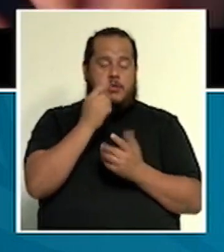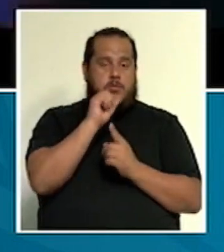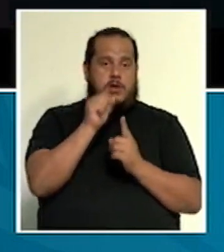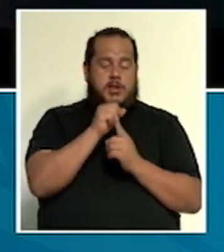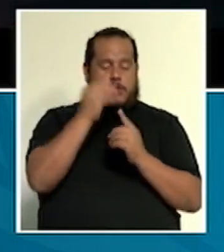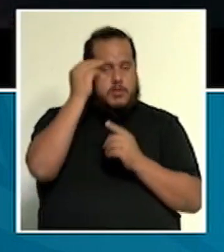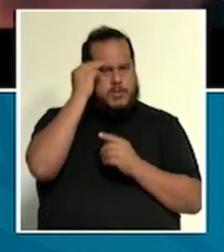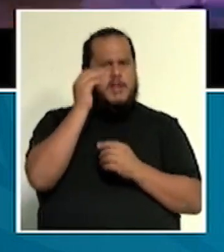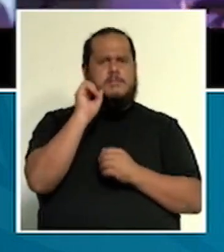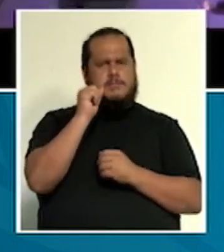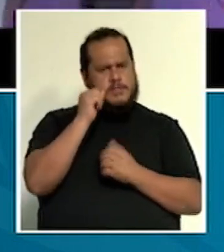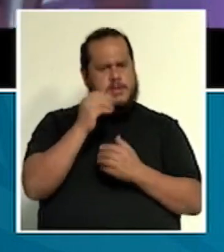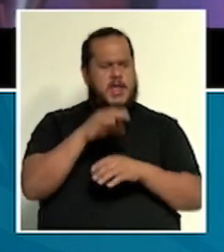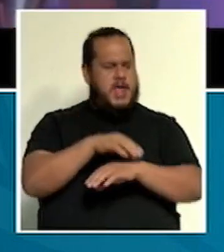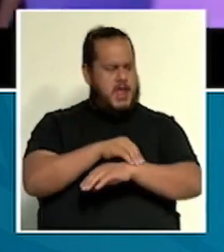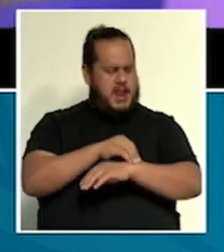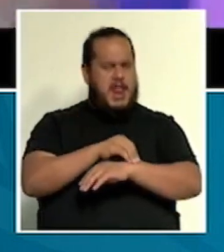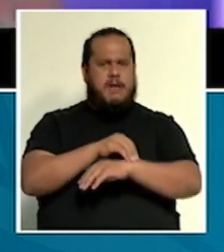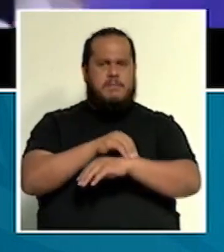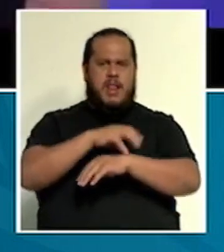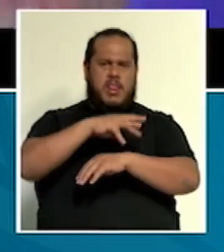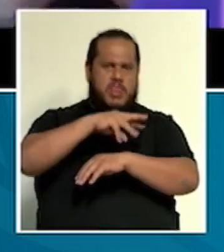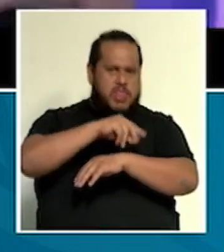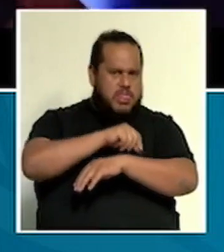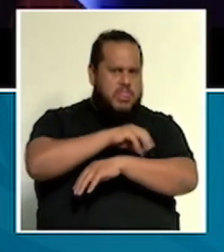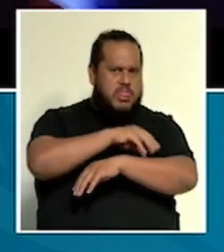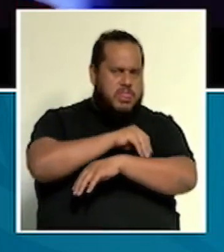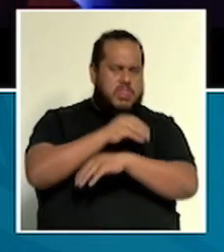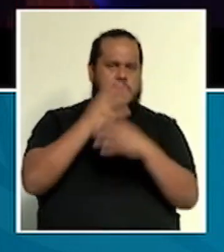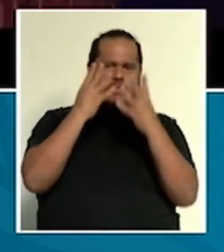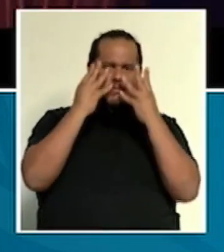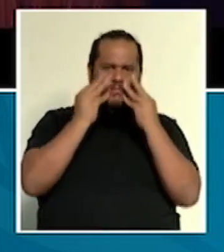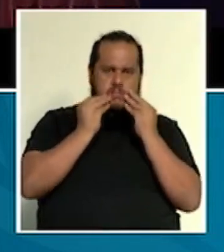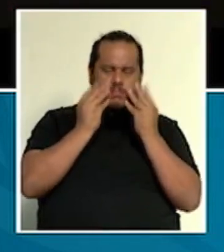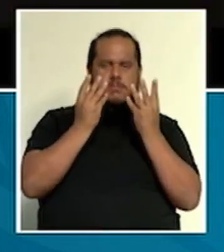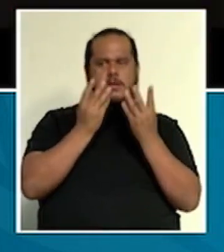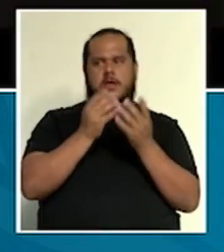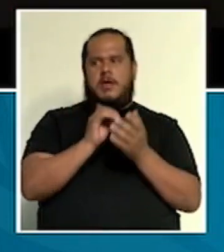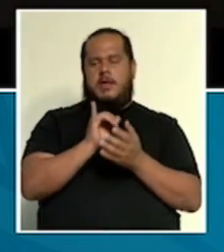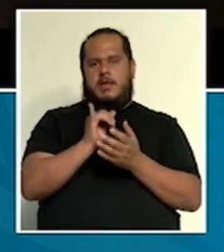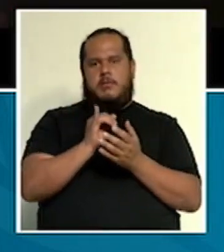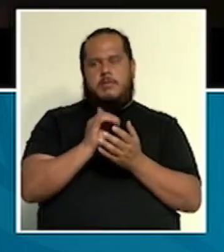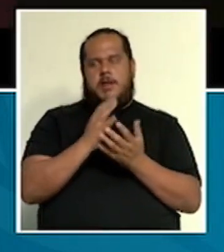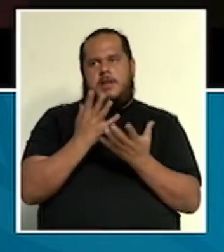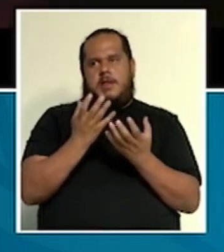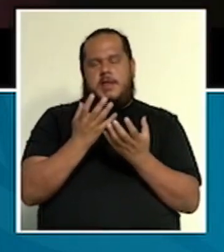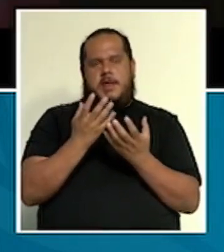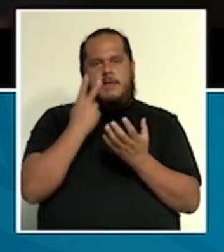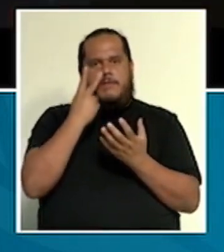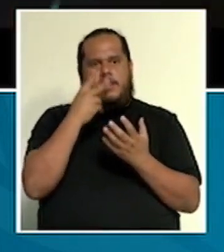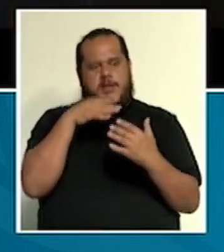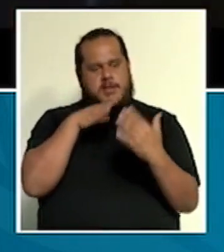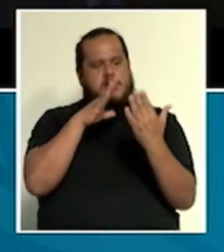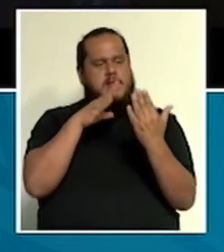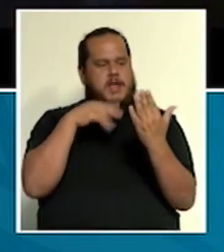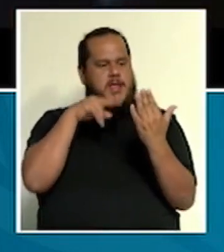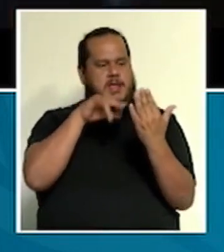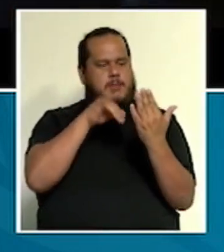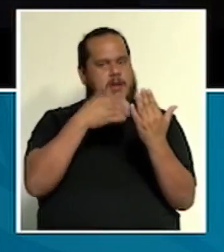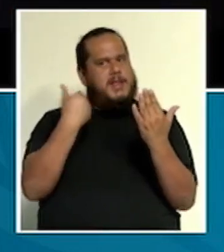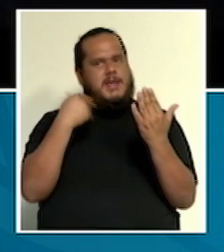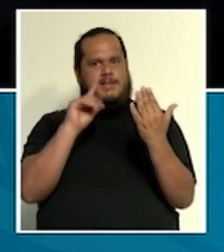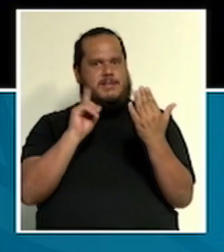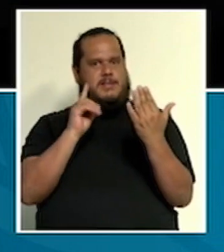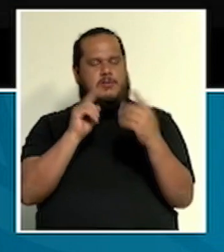más. No, sí, la piel se arruga. De pronto qué lindo ser lozano como ese era antes. Pero bueno, no es nada